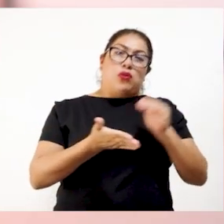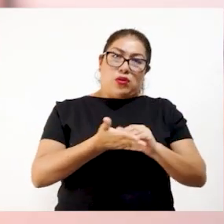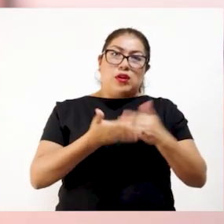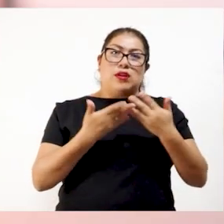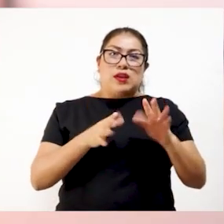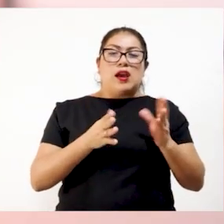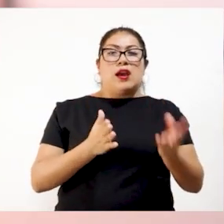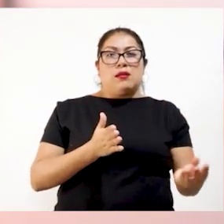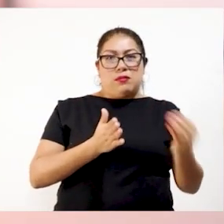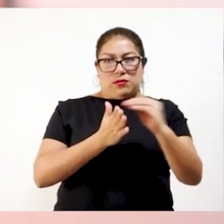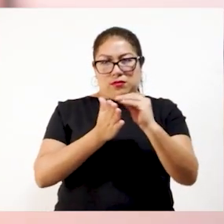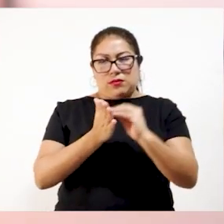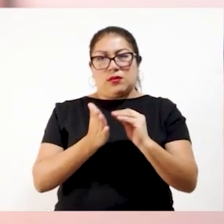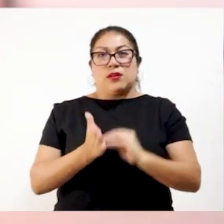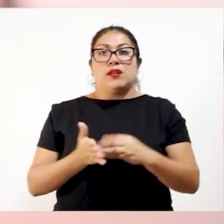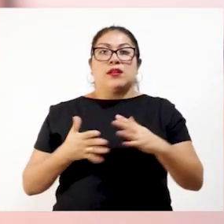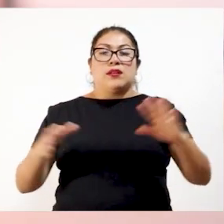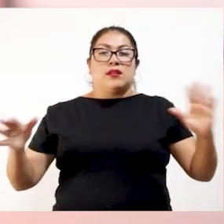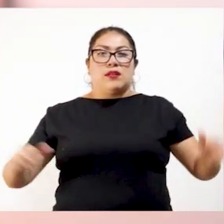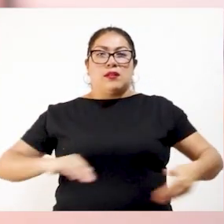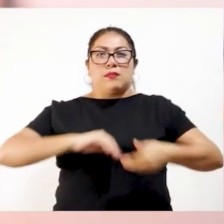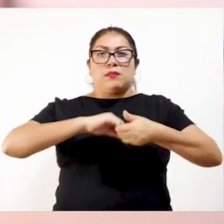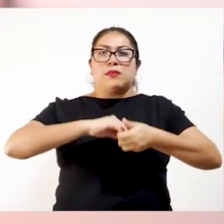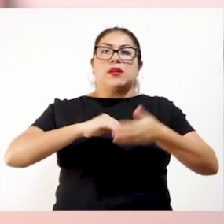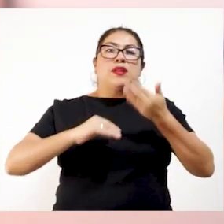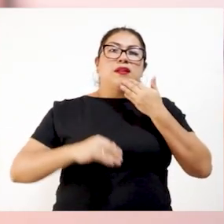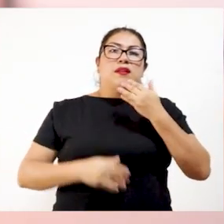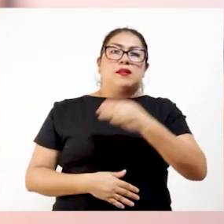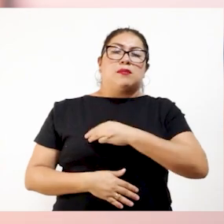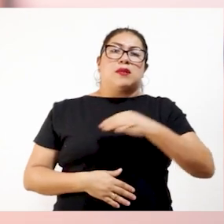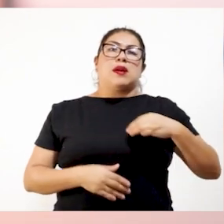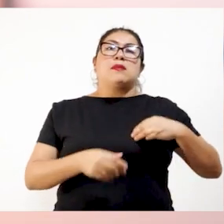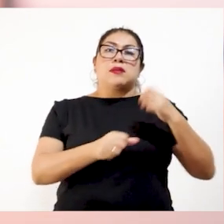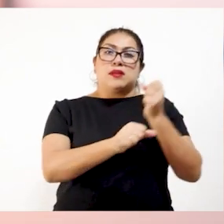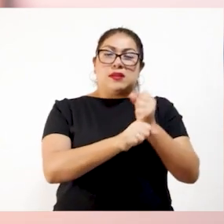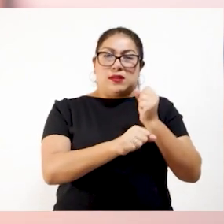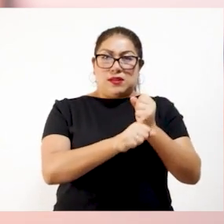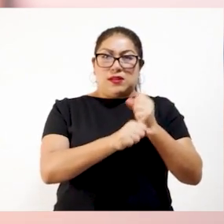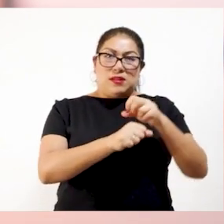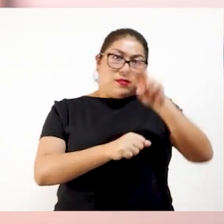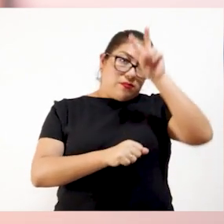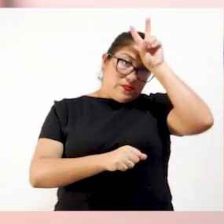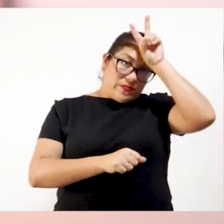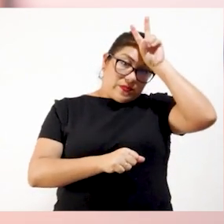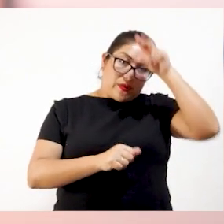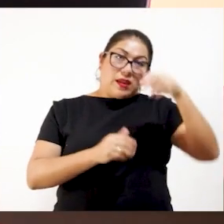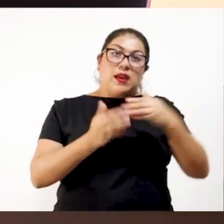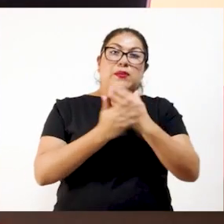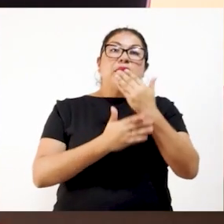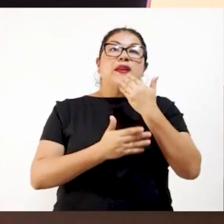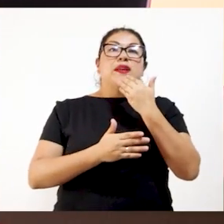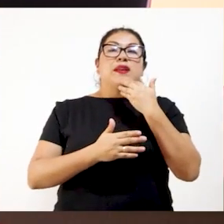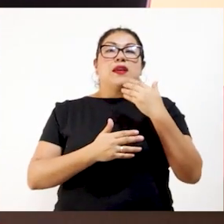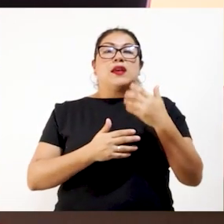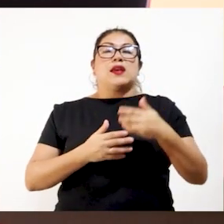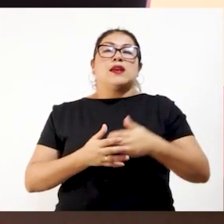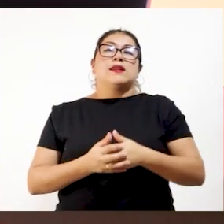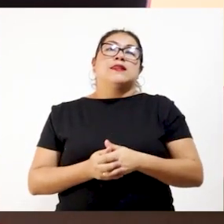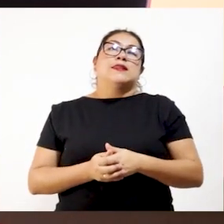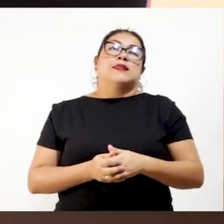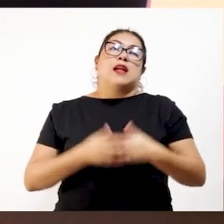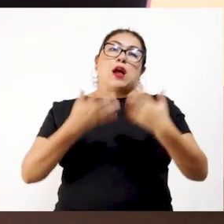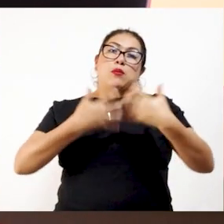tenemos implementado de la mano del Ministerio de Trabajo del Perú, a través de la Dirección de